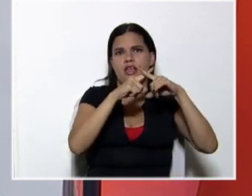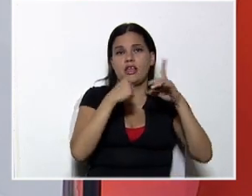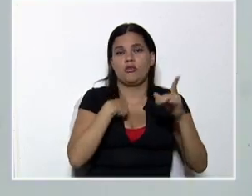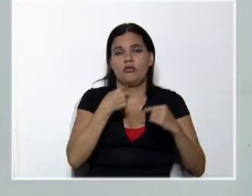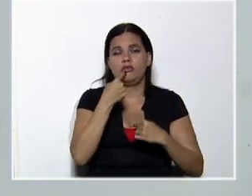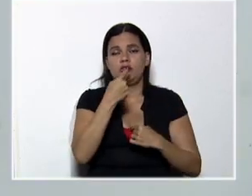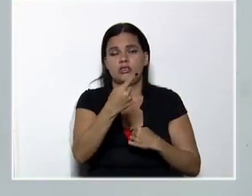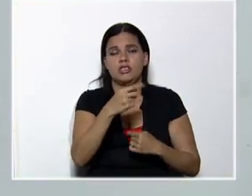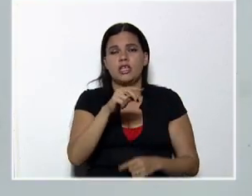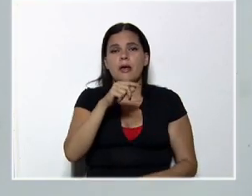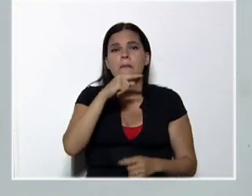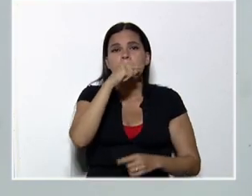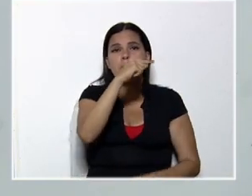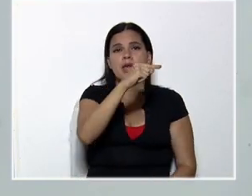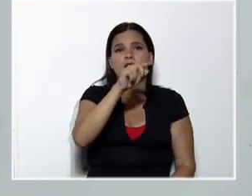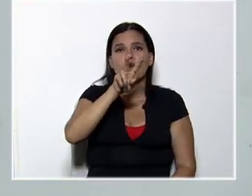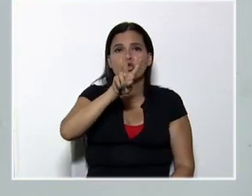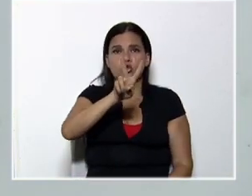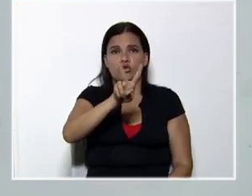2, y